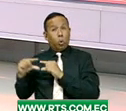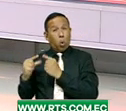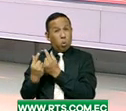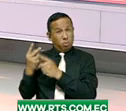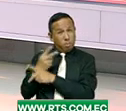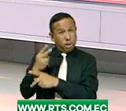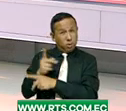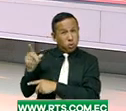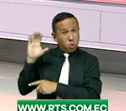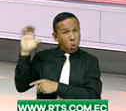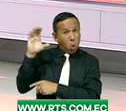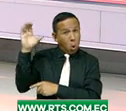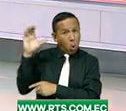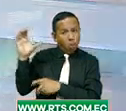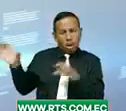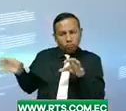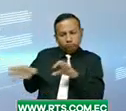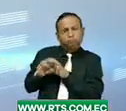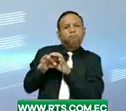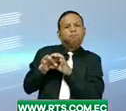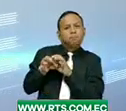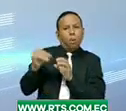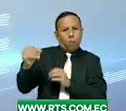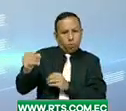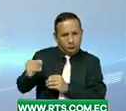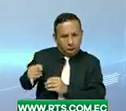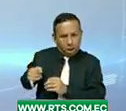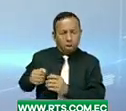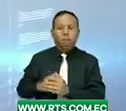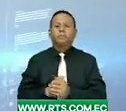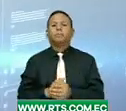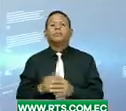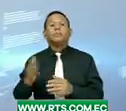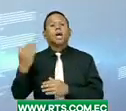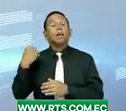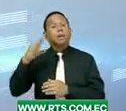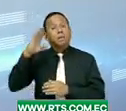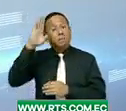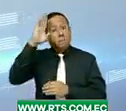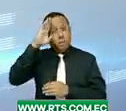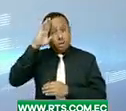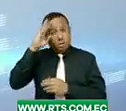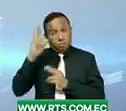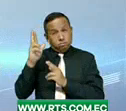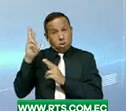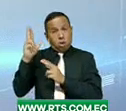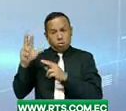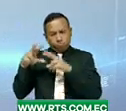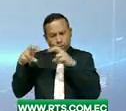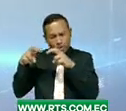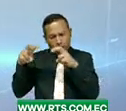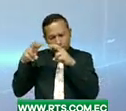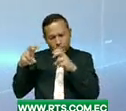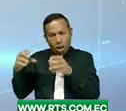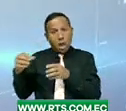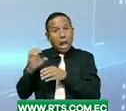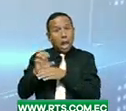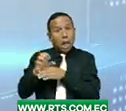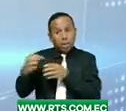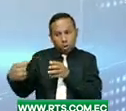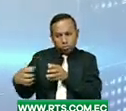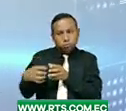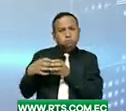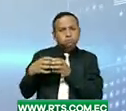frontera. Con información de inteligencia militar y policial, los equipos operativos llegaron en la madrugada hasta el sector